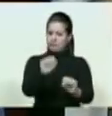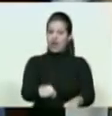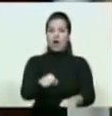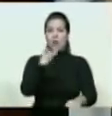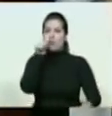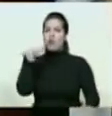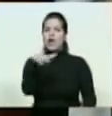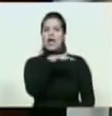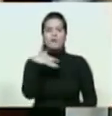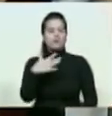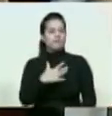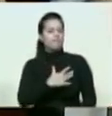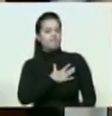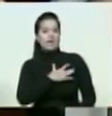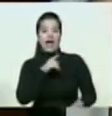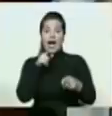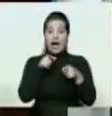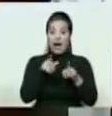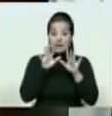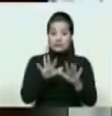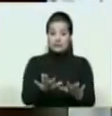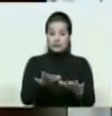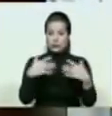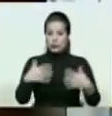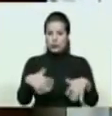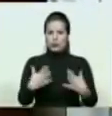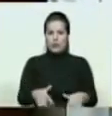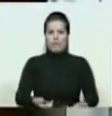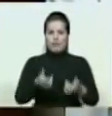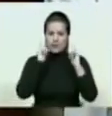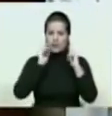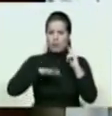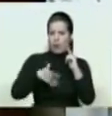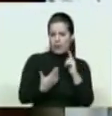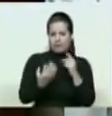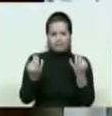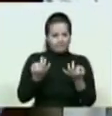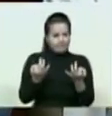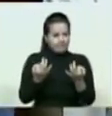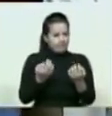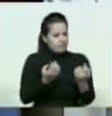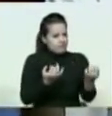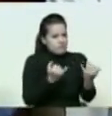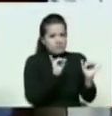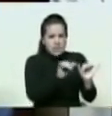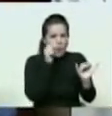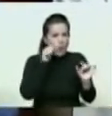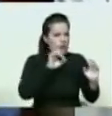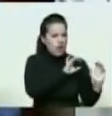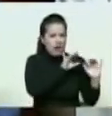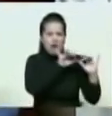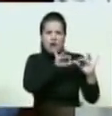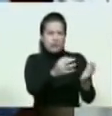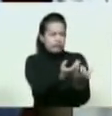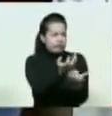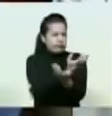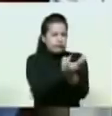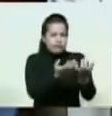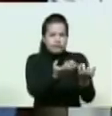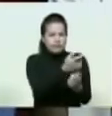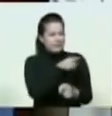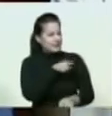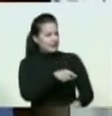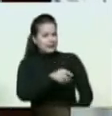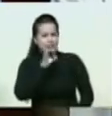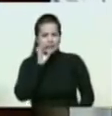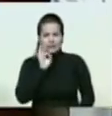inunda, y es esa efervescencia popular la que lo hace un espacio incomparable, un espacio